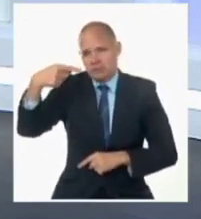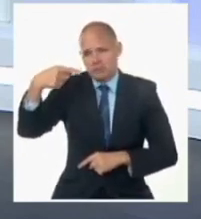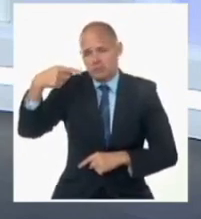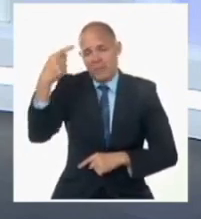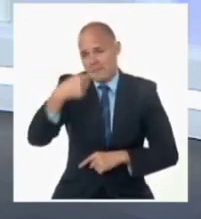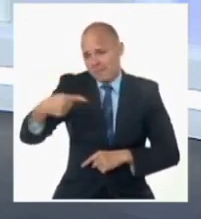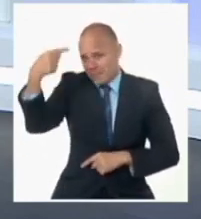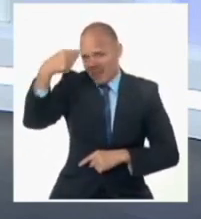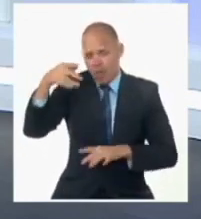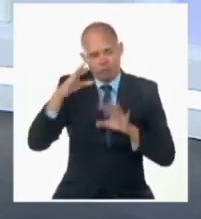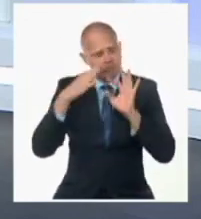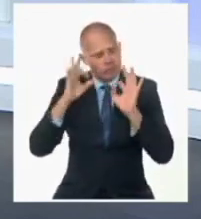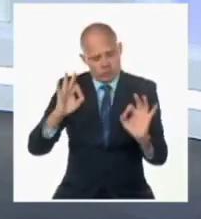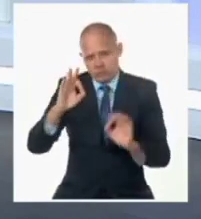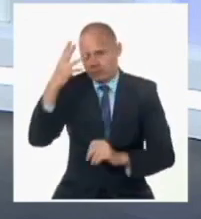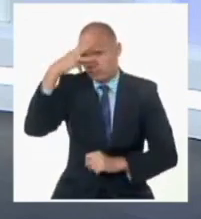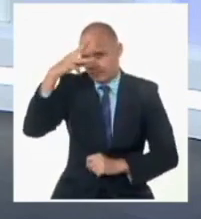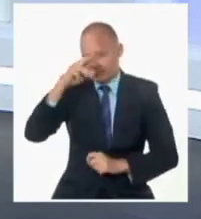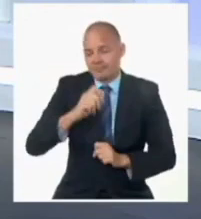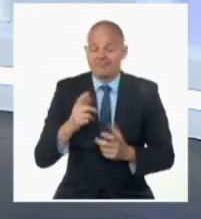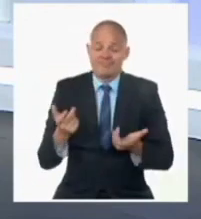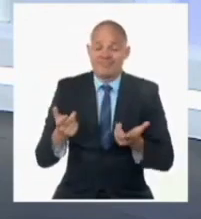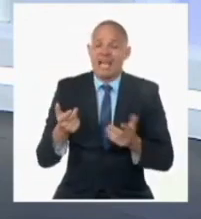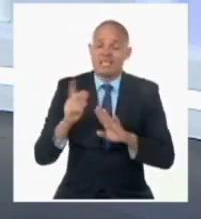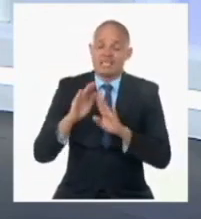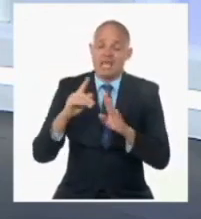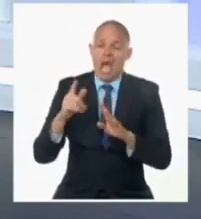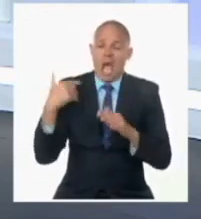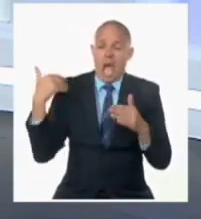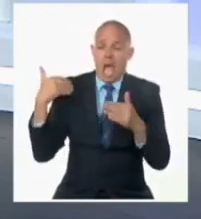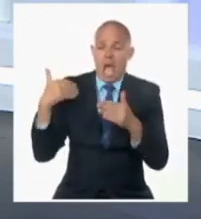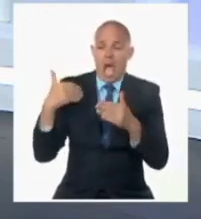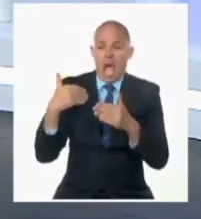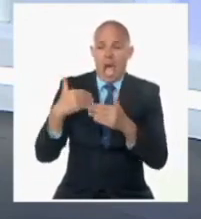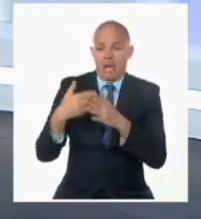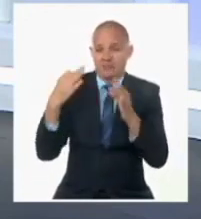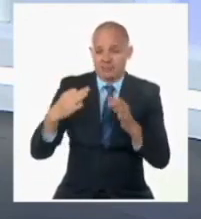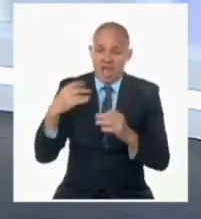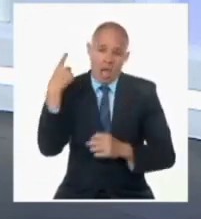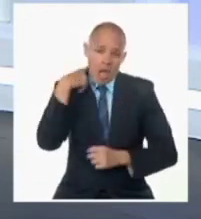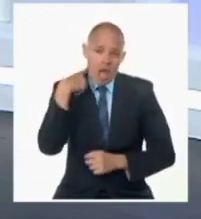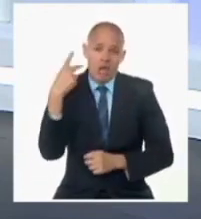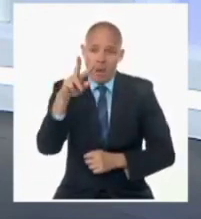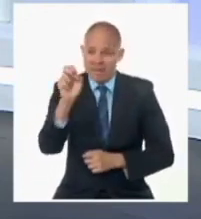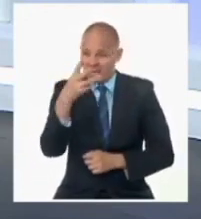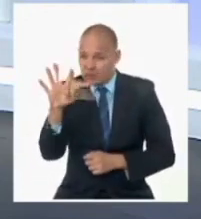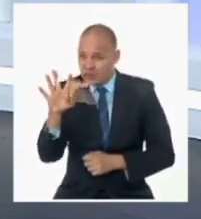han evolucionado muchísimo en el deporte regional. Desde Veracruz 2014 ya Cuba no puede